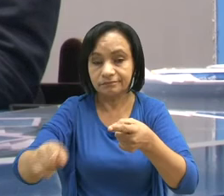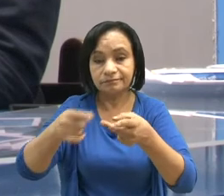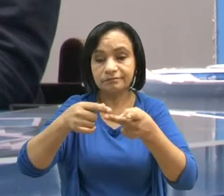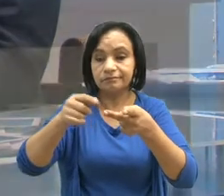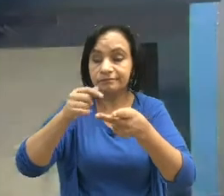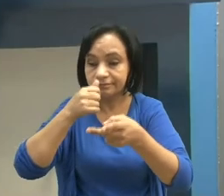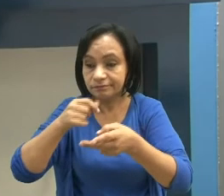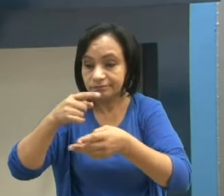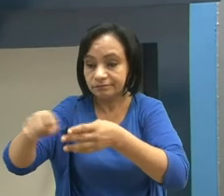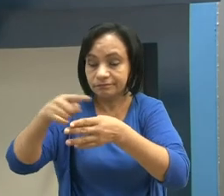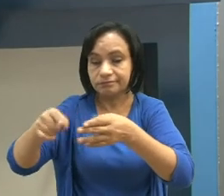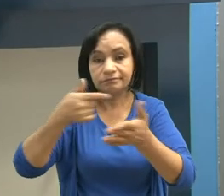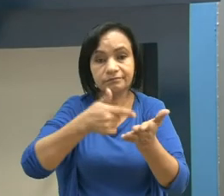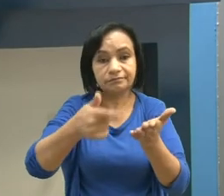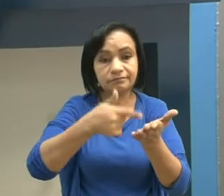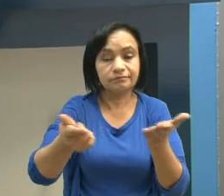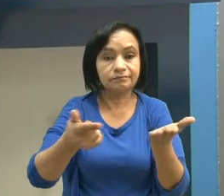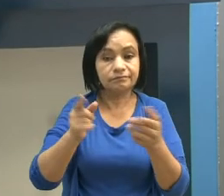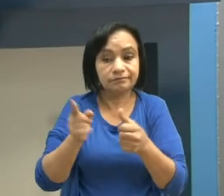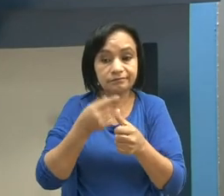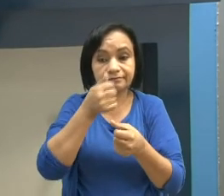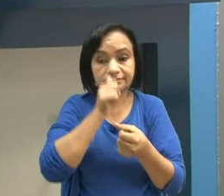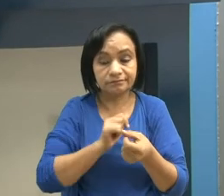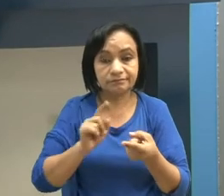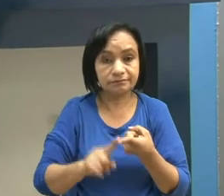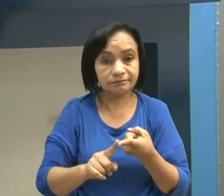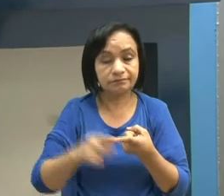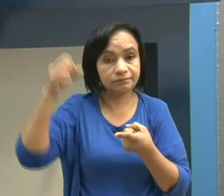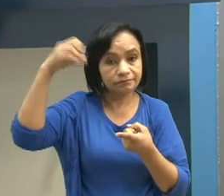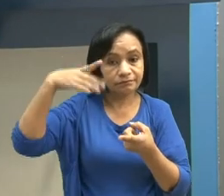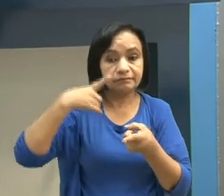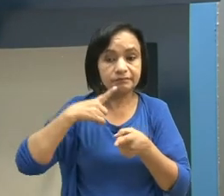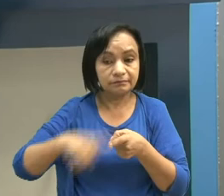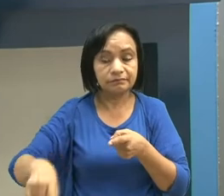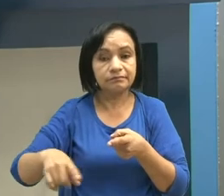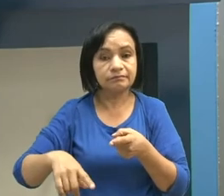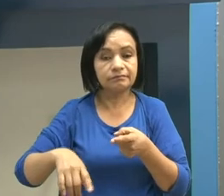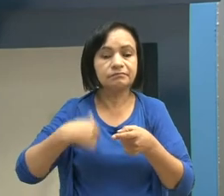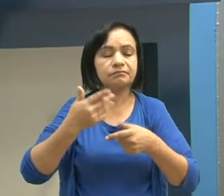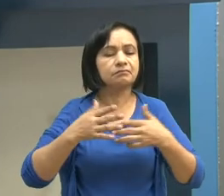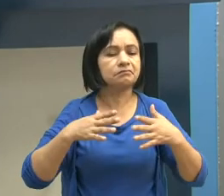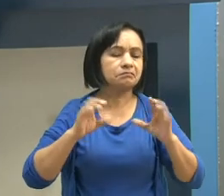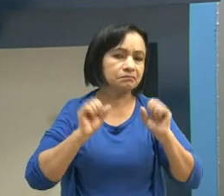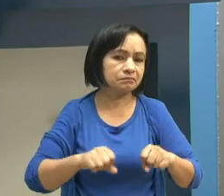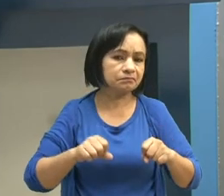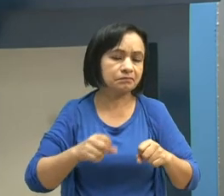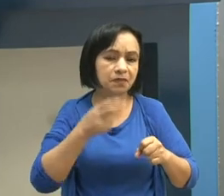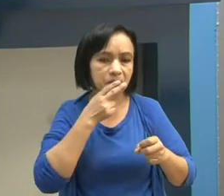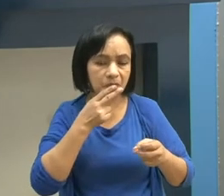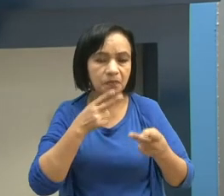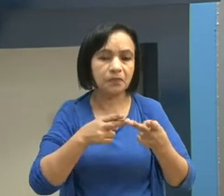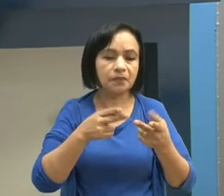orden de prioridad de nuestros gastos, ¿no? Lo que debo pagar primero es el agua, la luz, ¿verdad? Y después podría tener el cigarro,